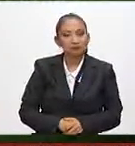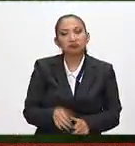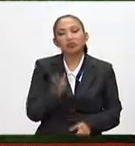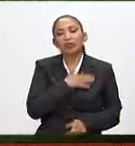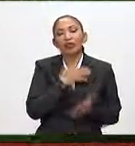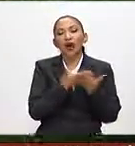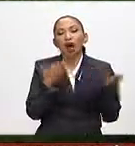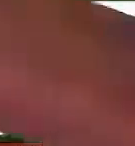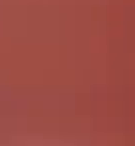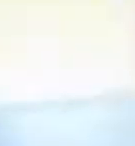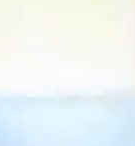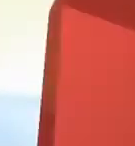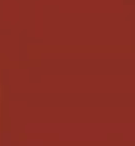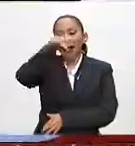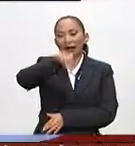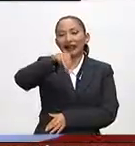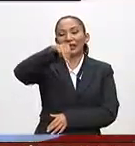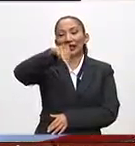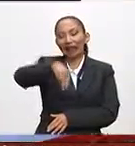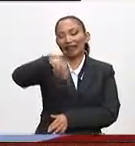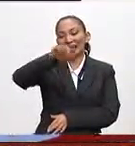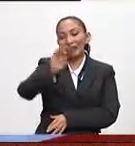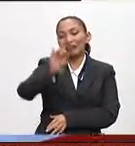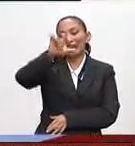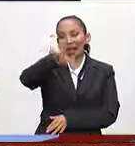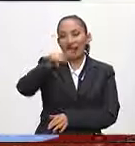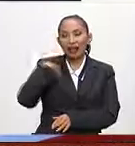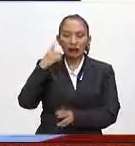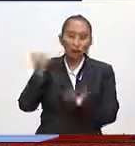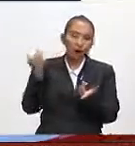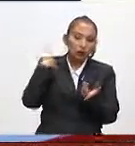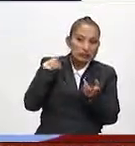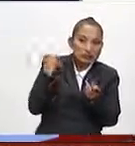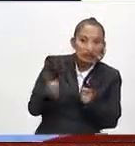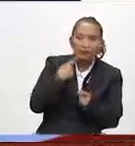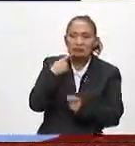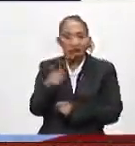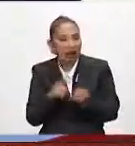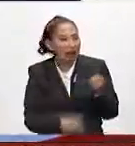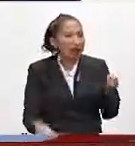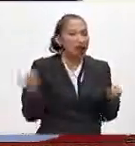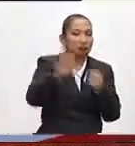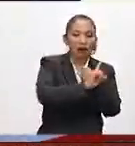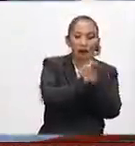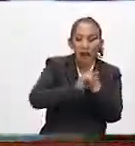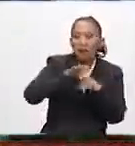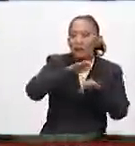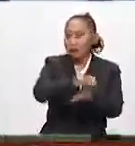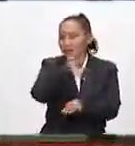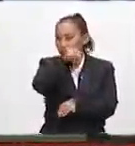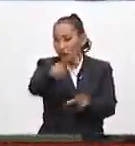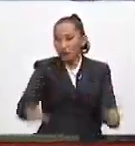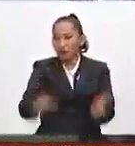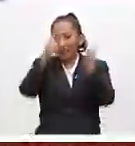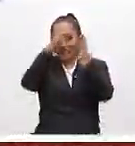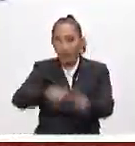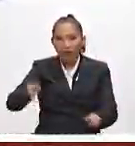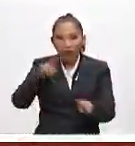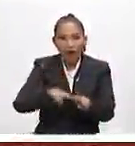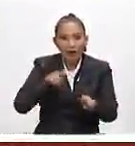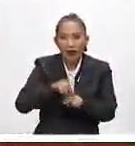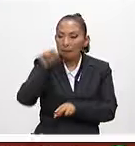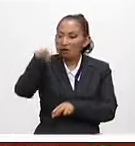pues ahora hablemos de la NFL. Después de toda la controversia, quejas, todo lo que se vivió con respecto a la venta de boletos,